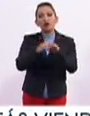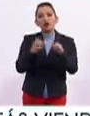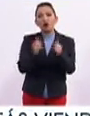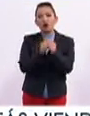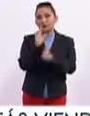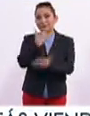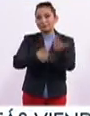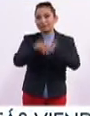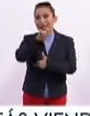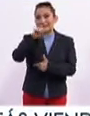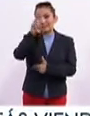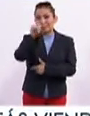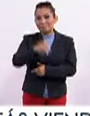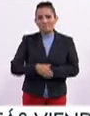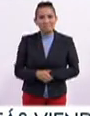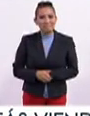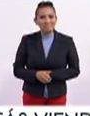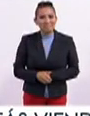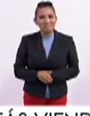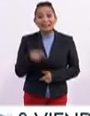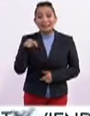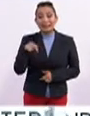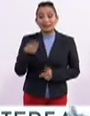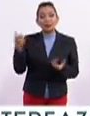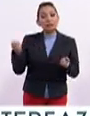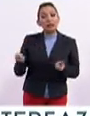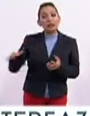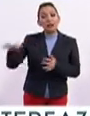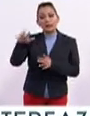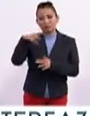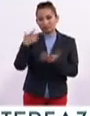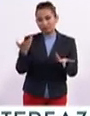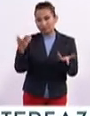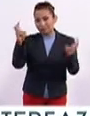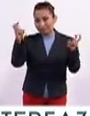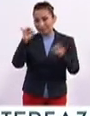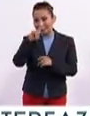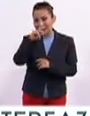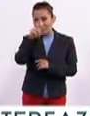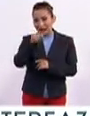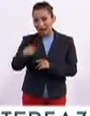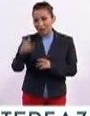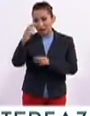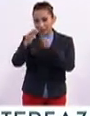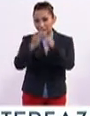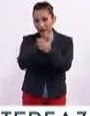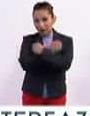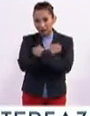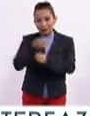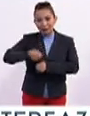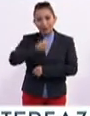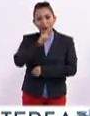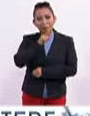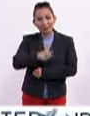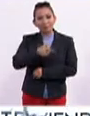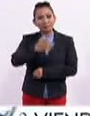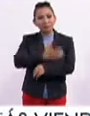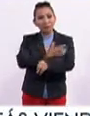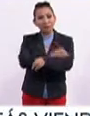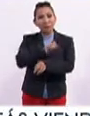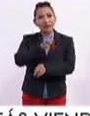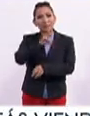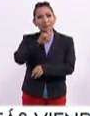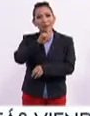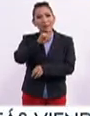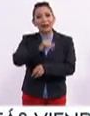a través de la lengua de señas mexicana en esto que es su programa Interfaz con el mundo de la educación. Y saludo con mucho gusto a mi compañero Marcio